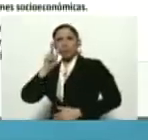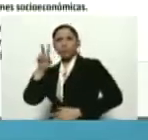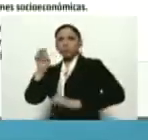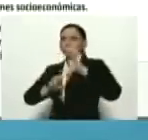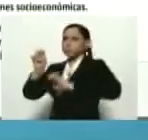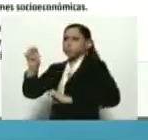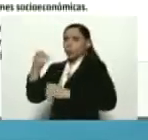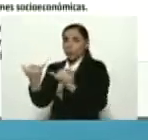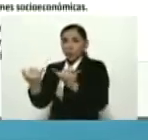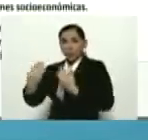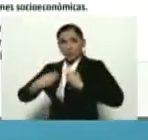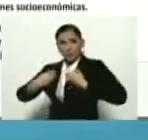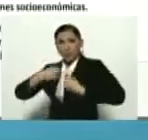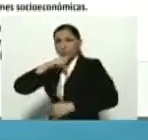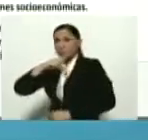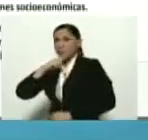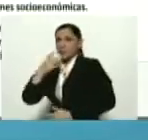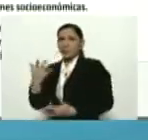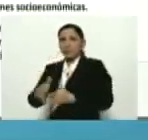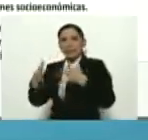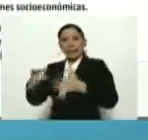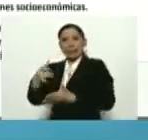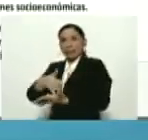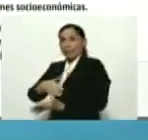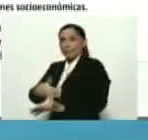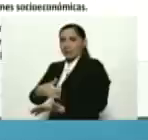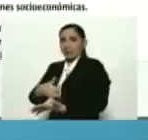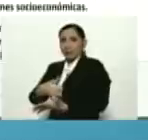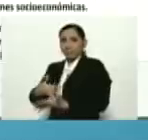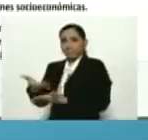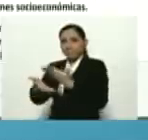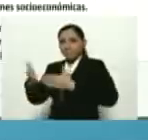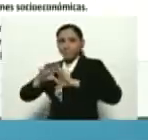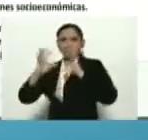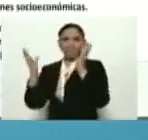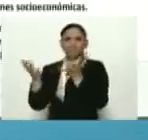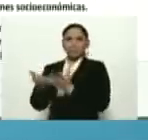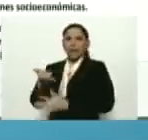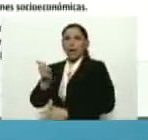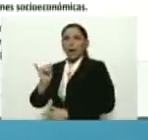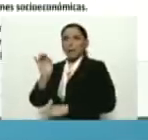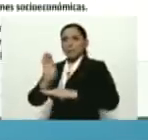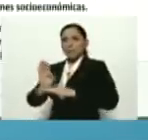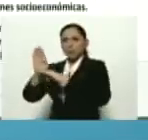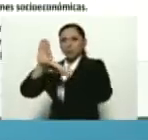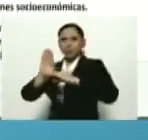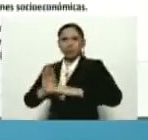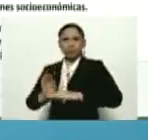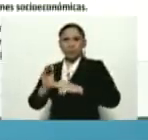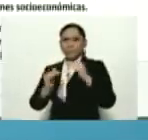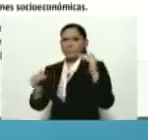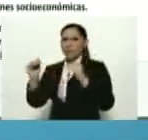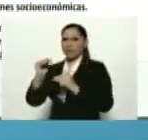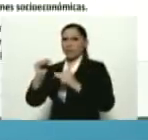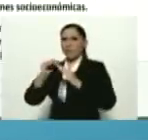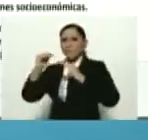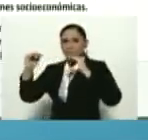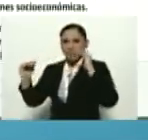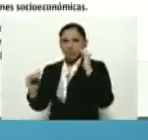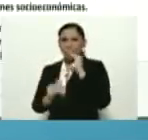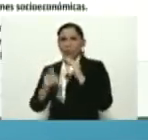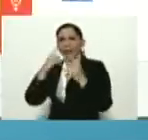muy difícil, es un momento de gran debilidad del multilateralismo donde hay un proteccionismo mayor y menor